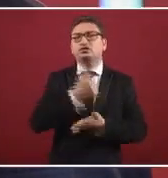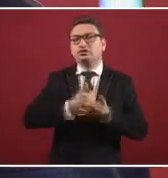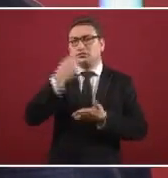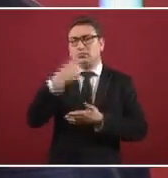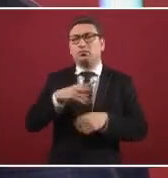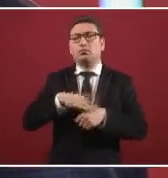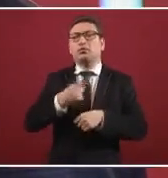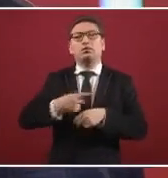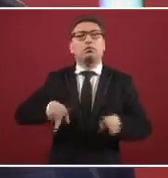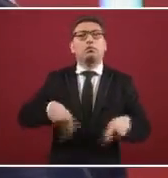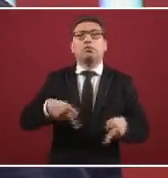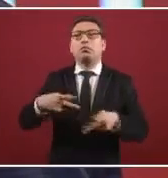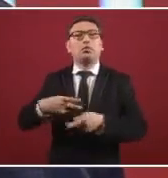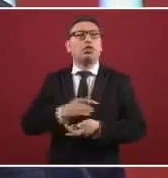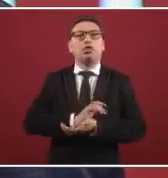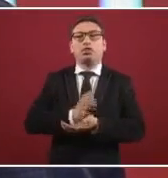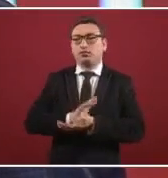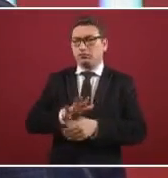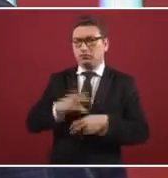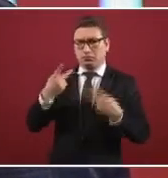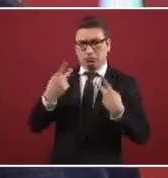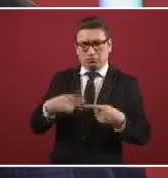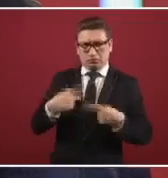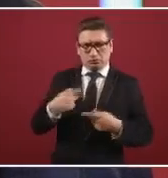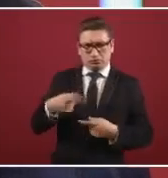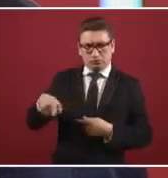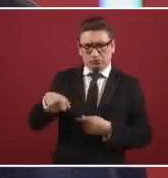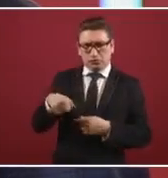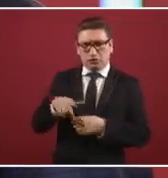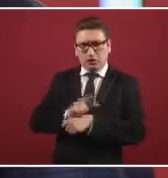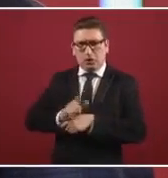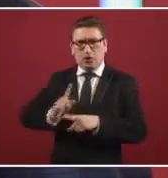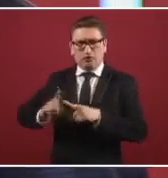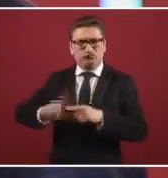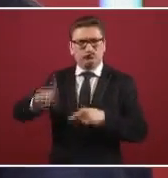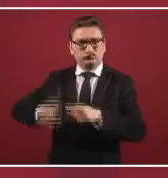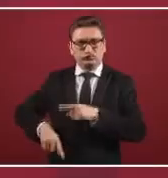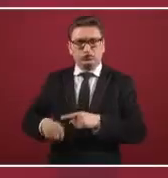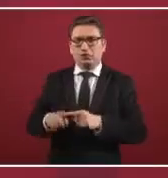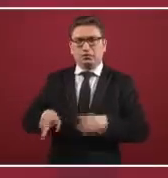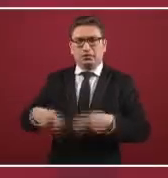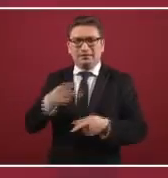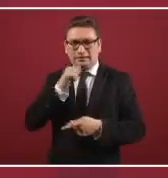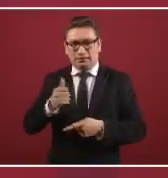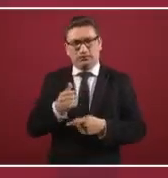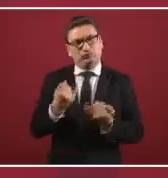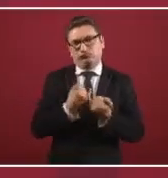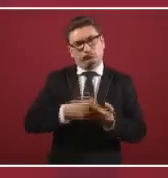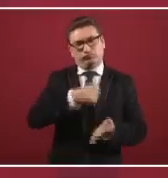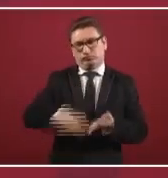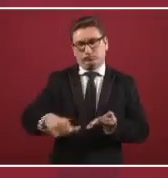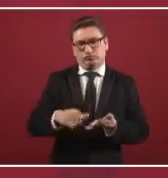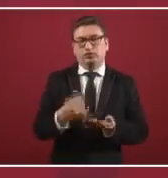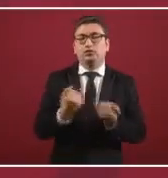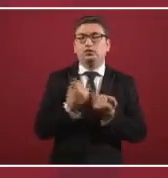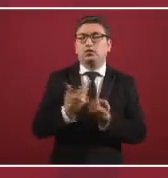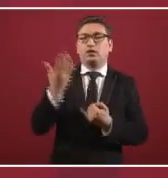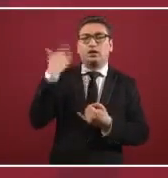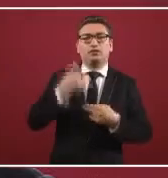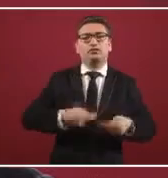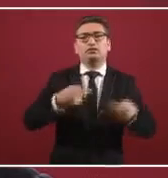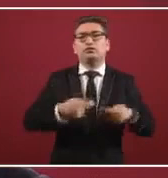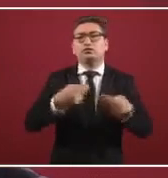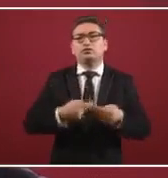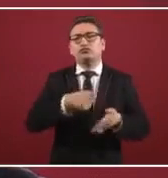discriminar en la venta por preferencia sexual, y también un comercio hace también 2-3 años que se cerró